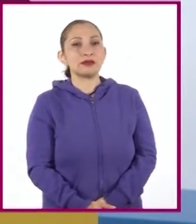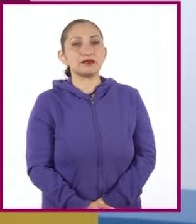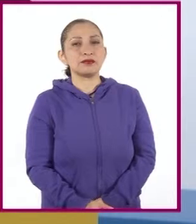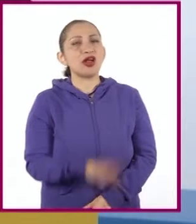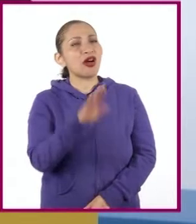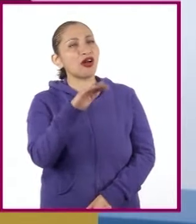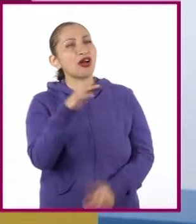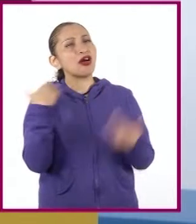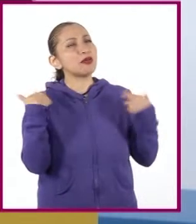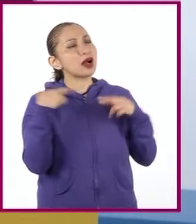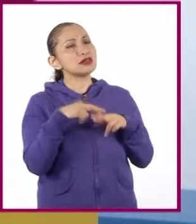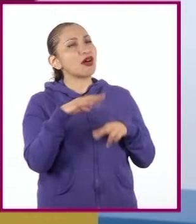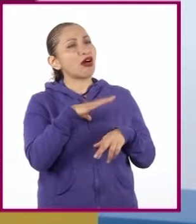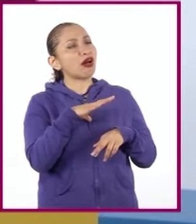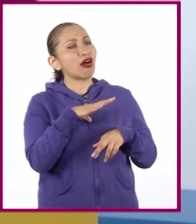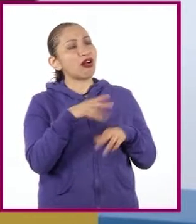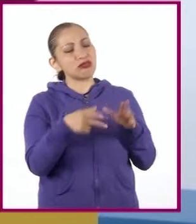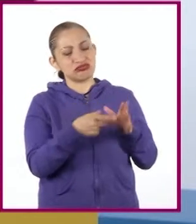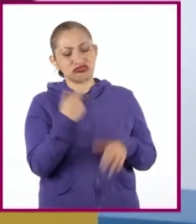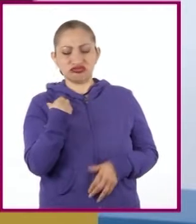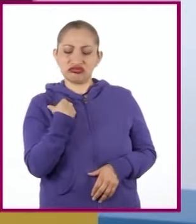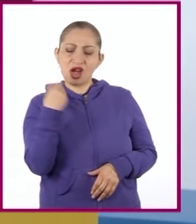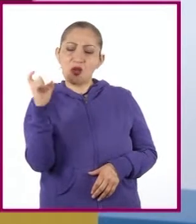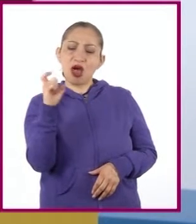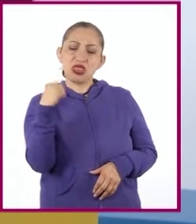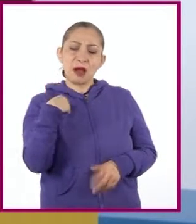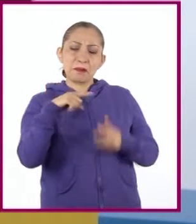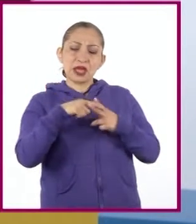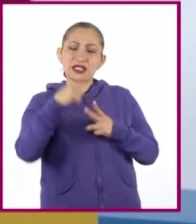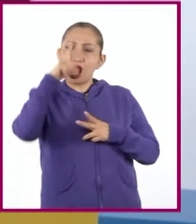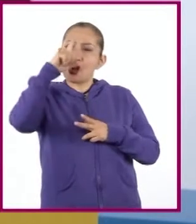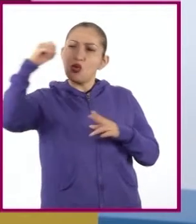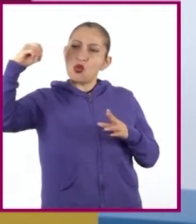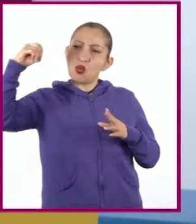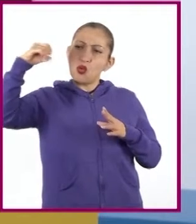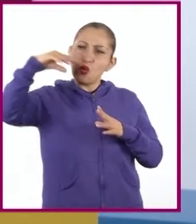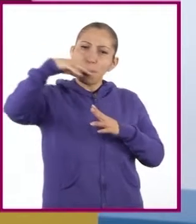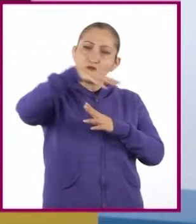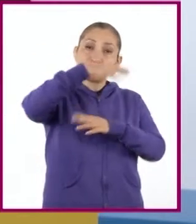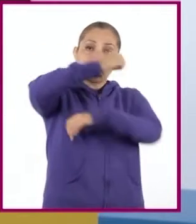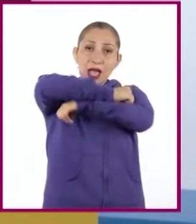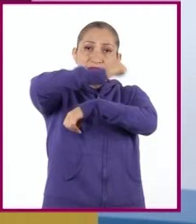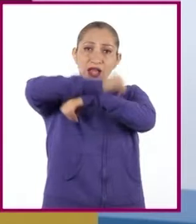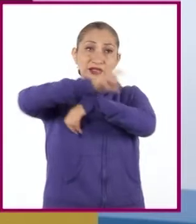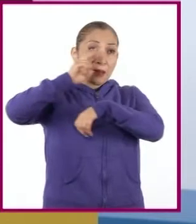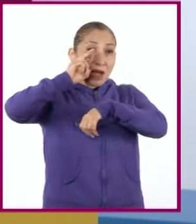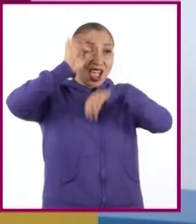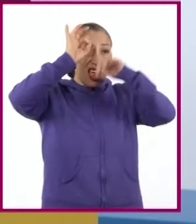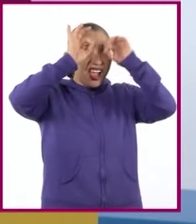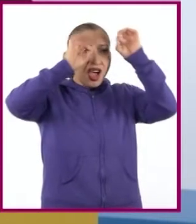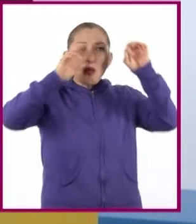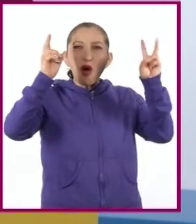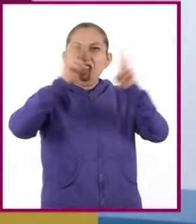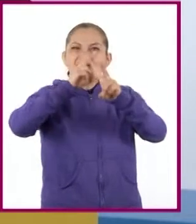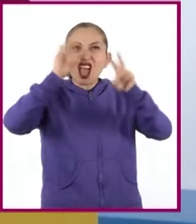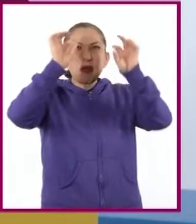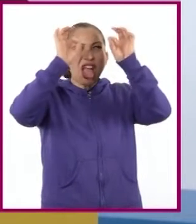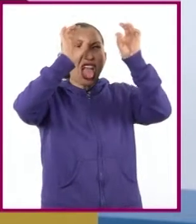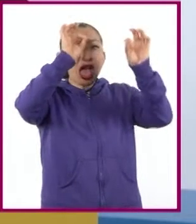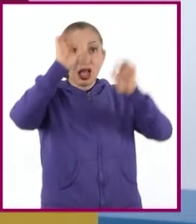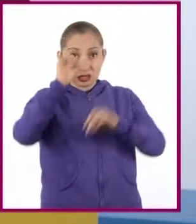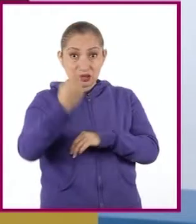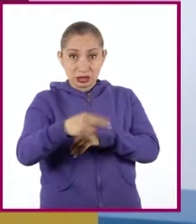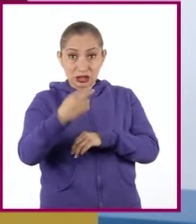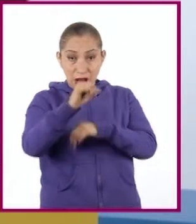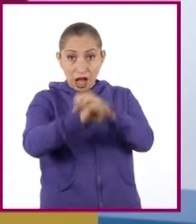Oiga, maestra, hay veces que cuando entra luz por una ventana se ven pequeñas partículas flotando. ¿Esos son